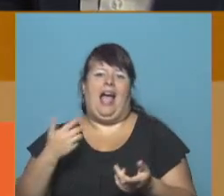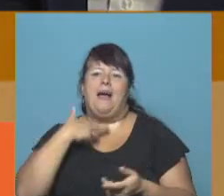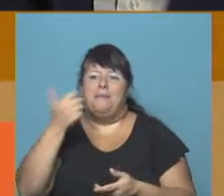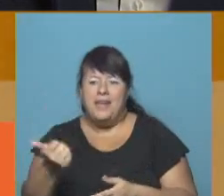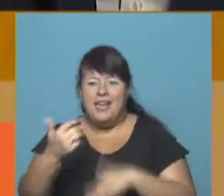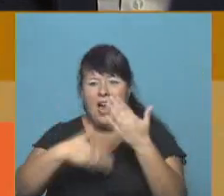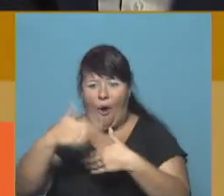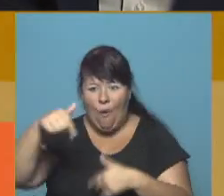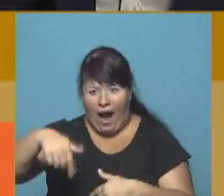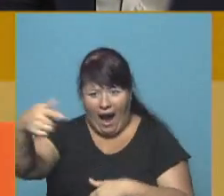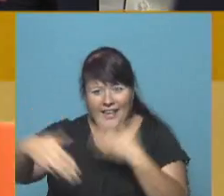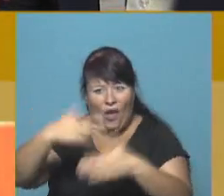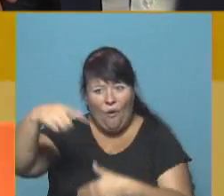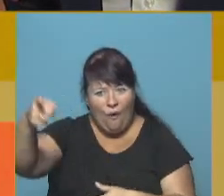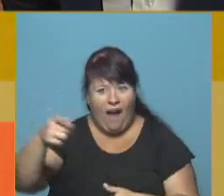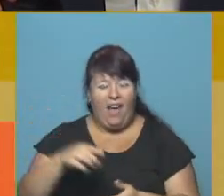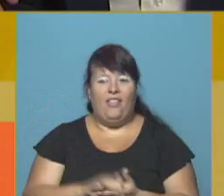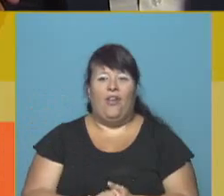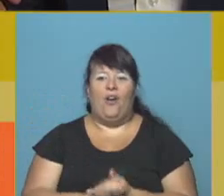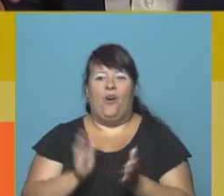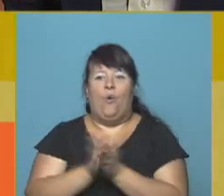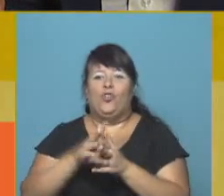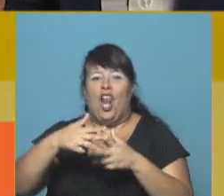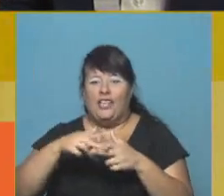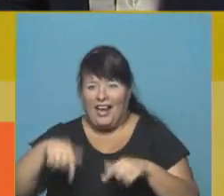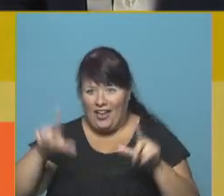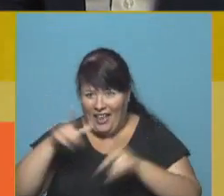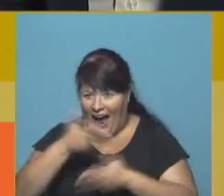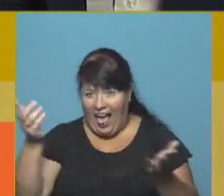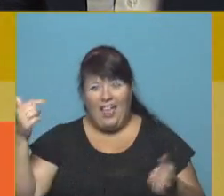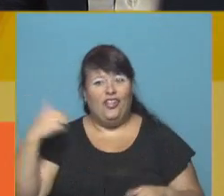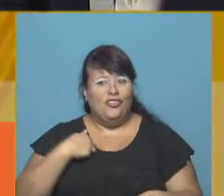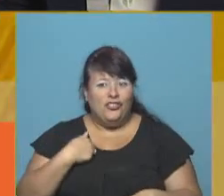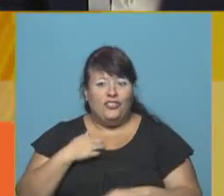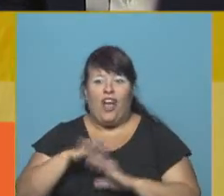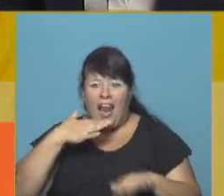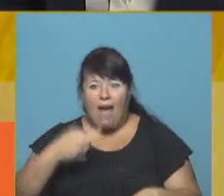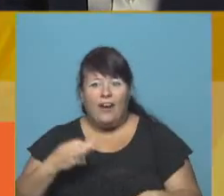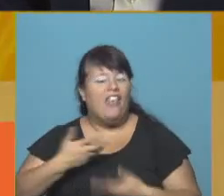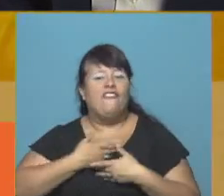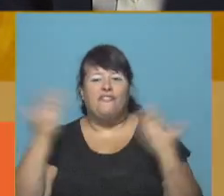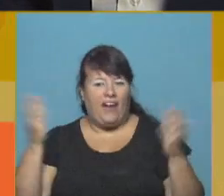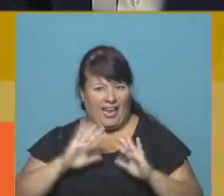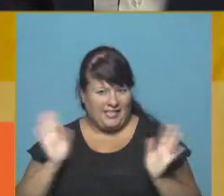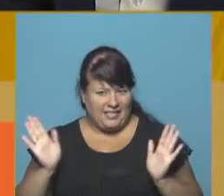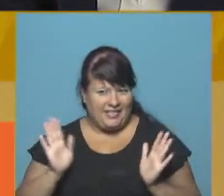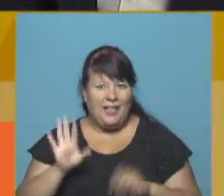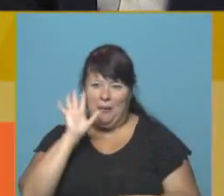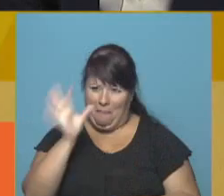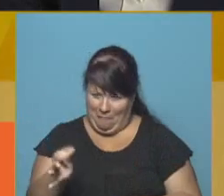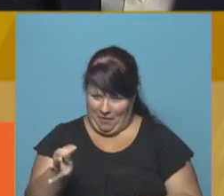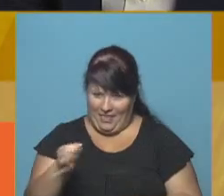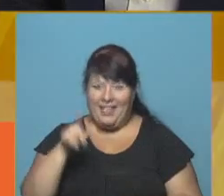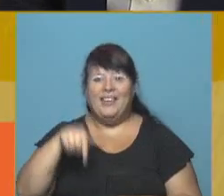hija esté jugando en este momento con los técnicos del canal. Yo estoy realmente muy feliz. Se lo nota,